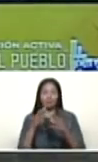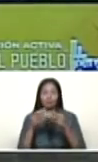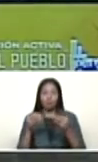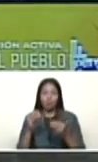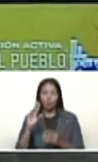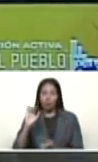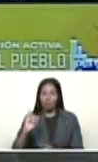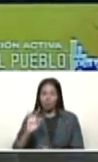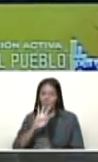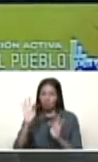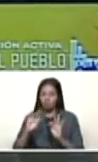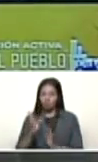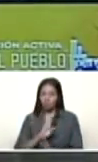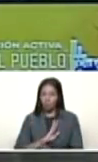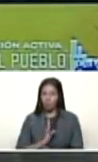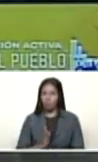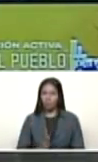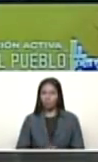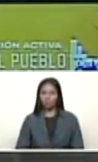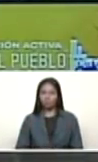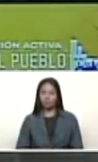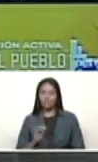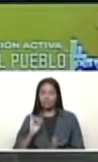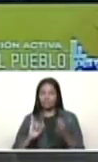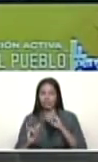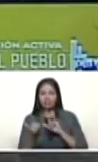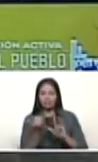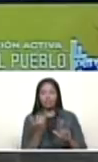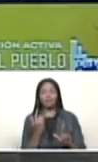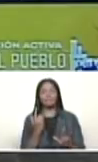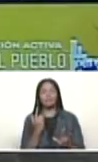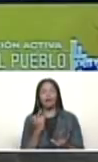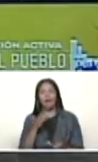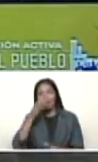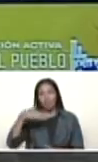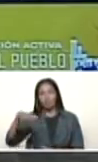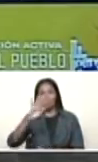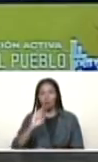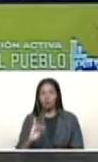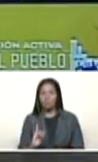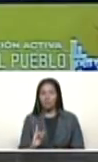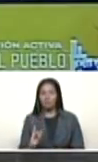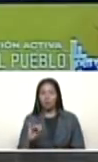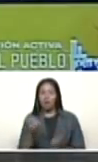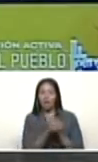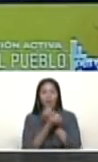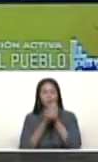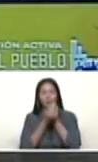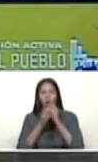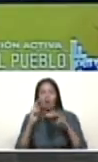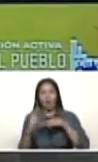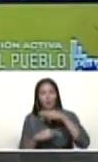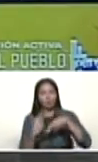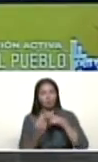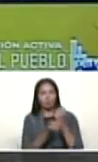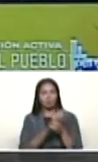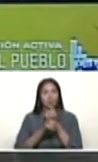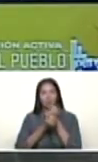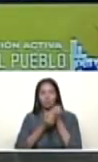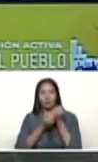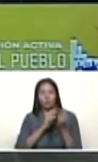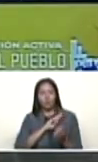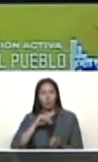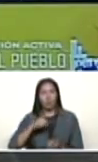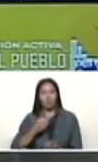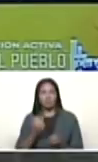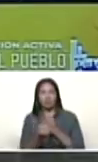como a ti mismo, amar al pueblo como a ti mismo, el amor, la revolución del amor es nuestra